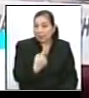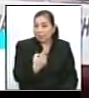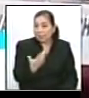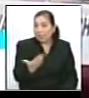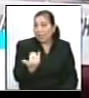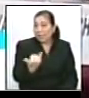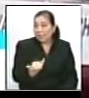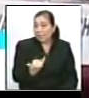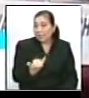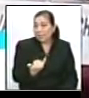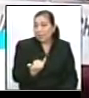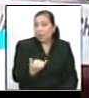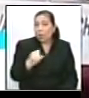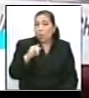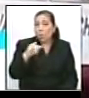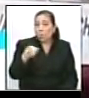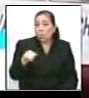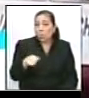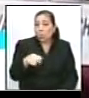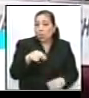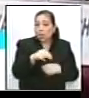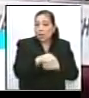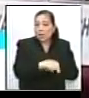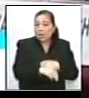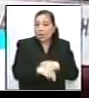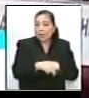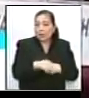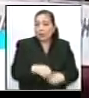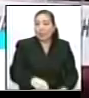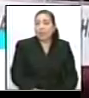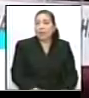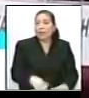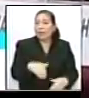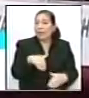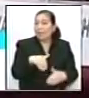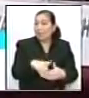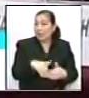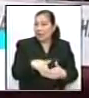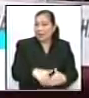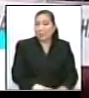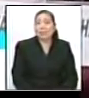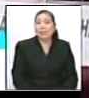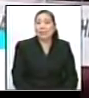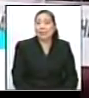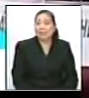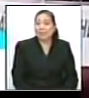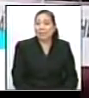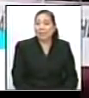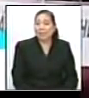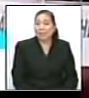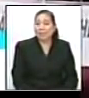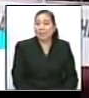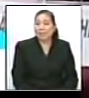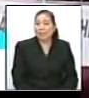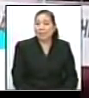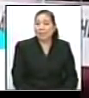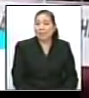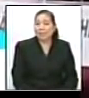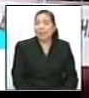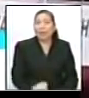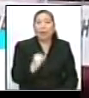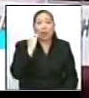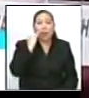causa ahora es el Jurado Nacional de Elecciones, por el lado del Jurado Electoral de